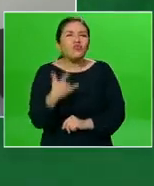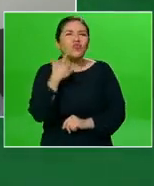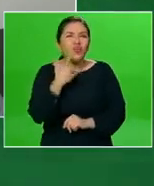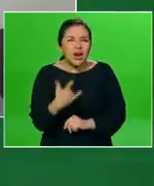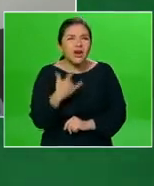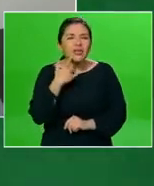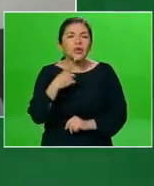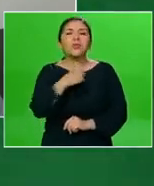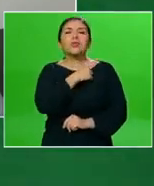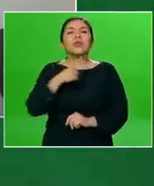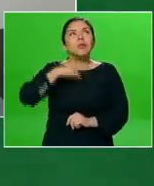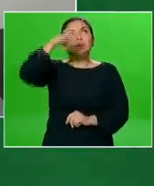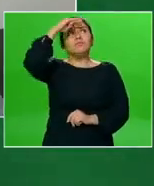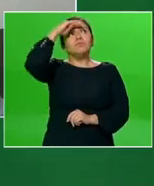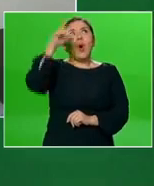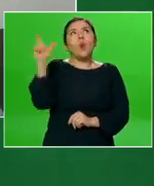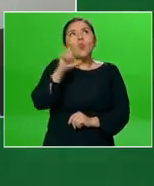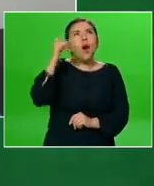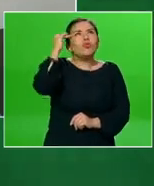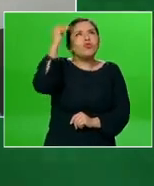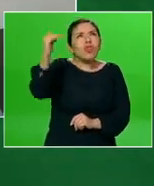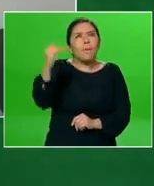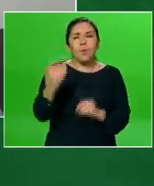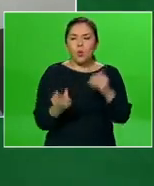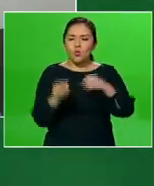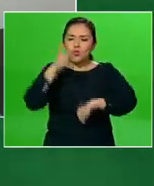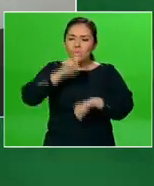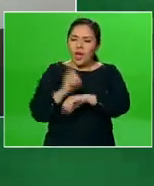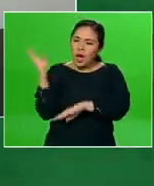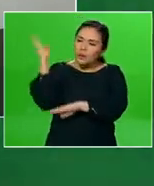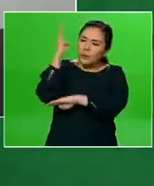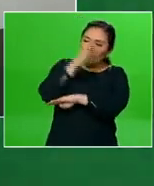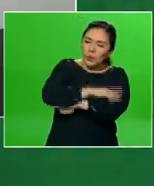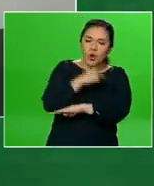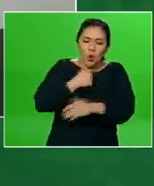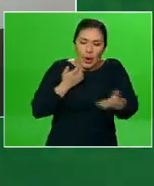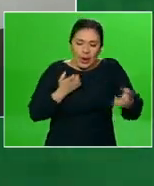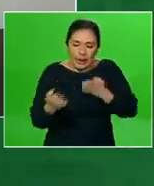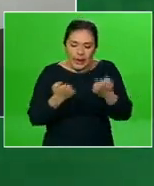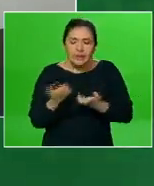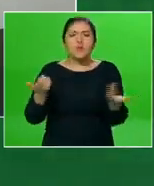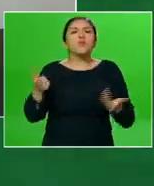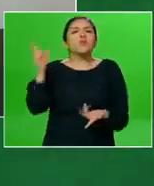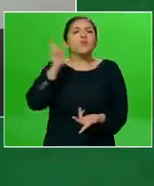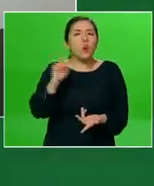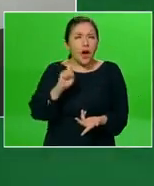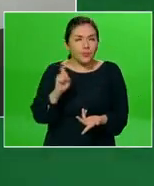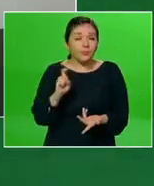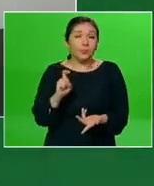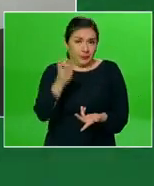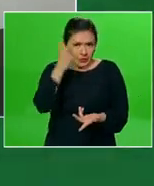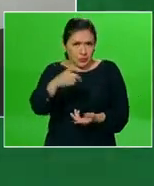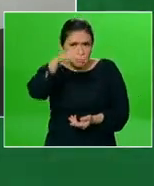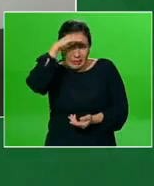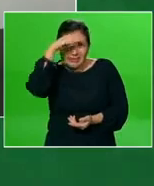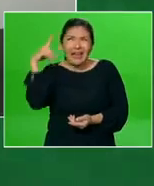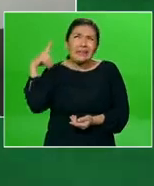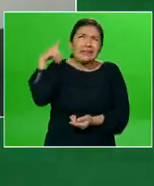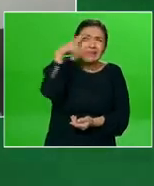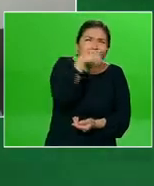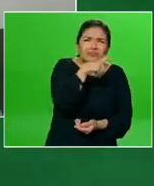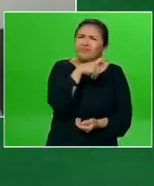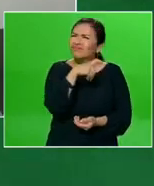el momento los momentos en el día para movernos y eso no es tan difícil como quieren pensar las personas